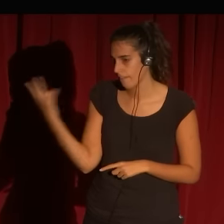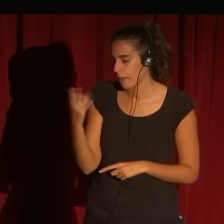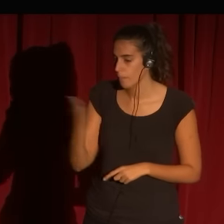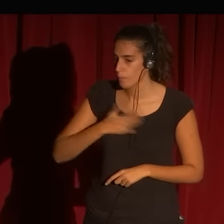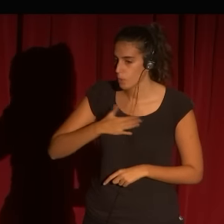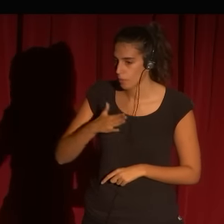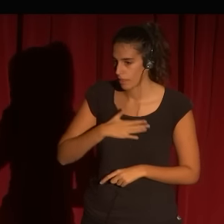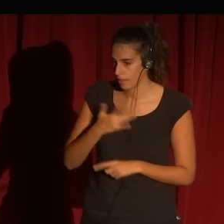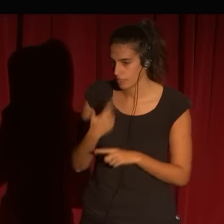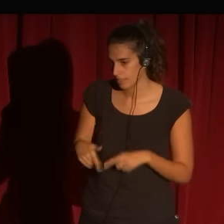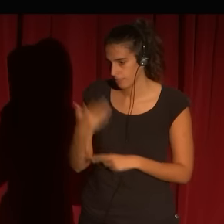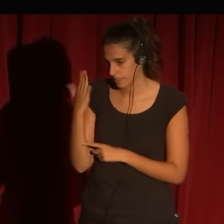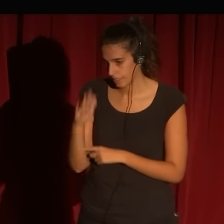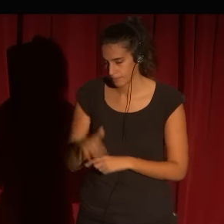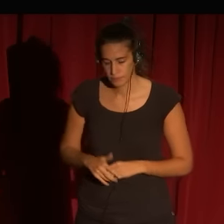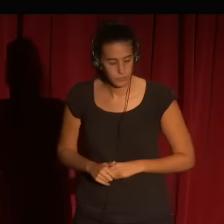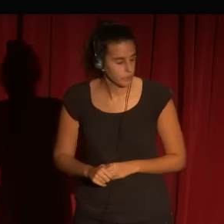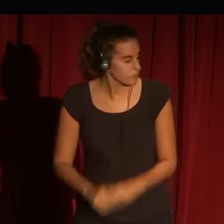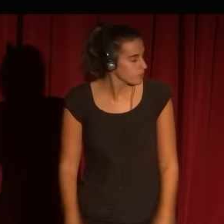propiedades de aquello que se representa